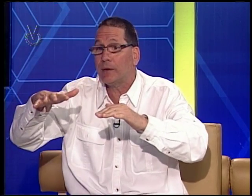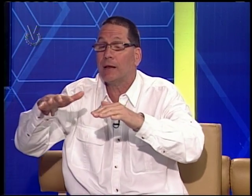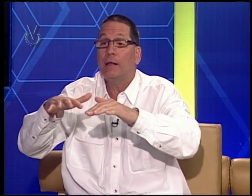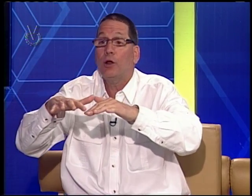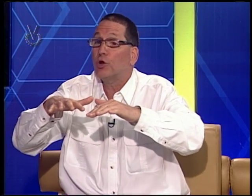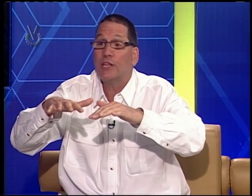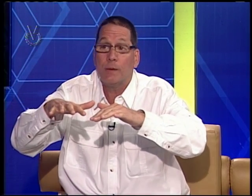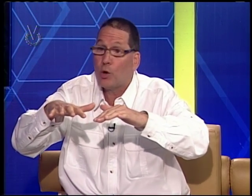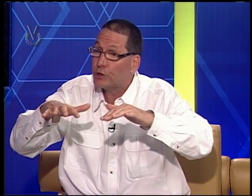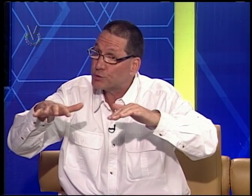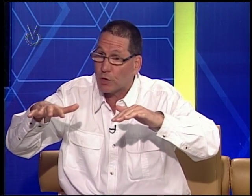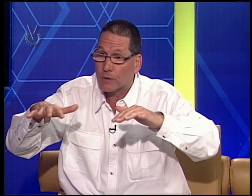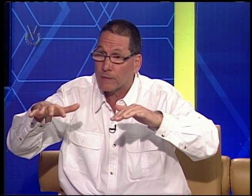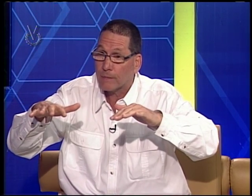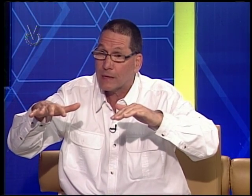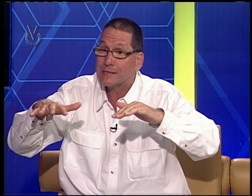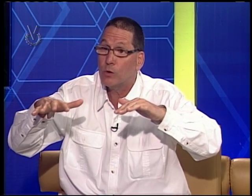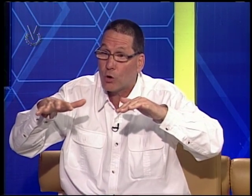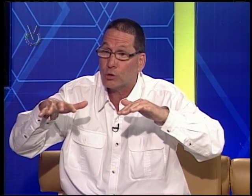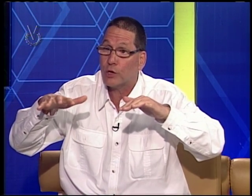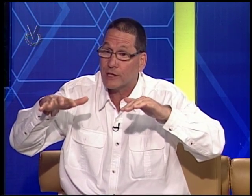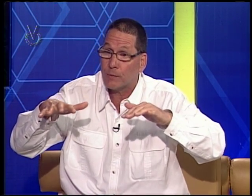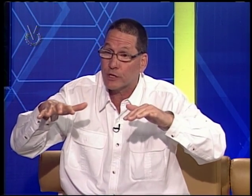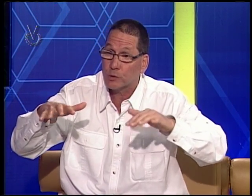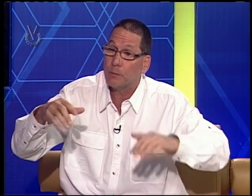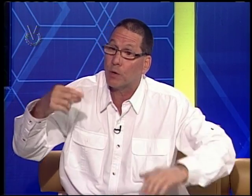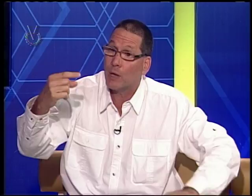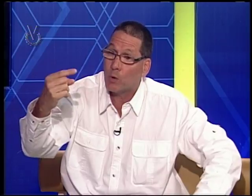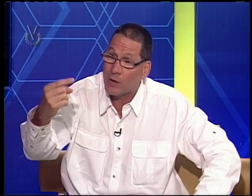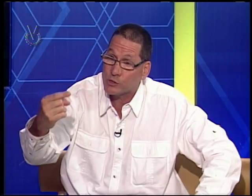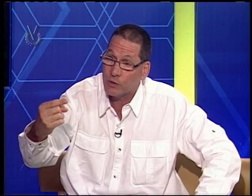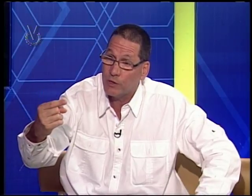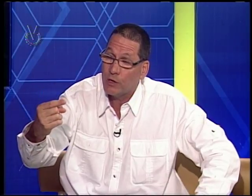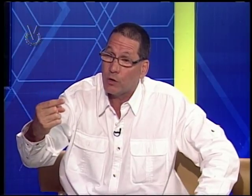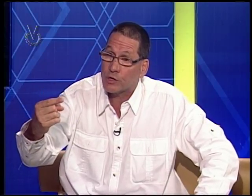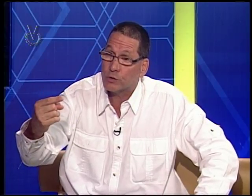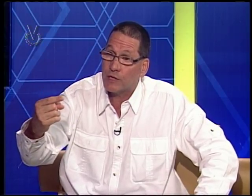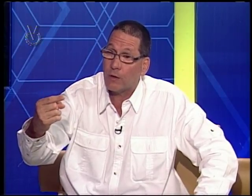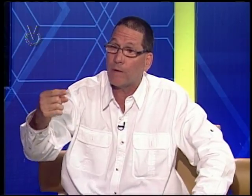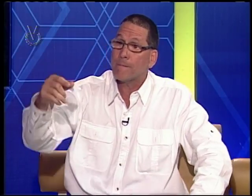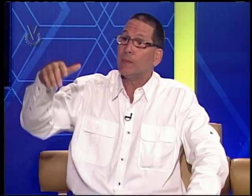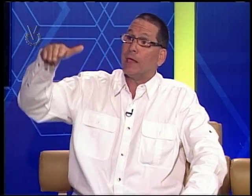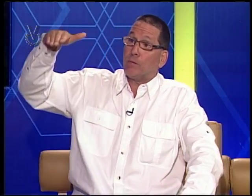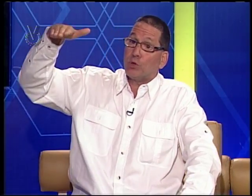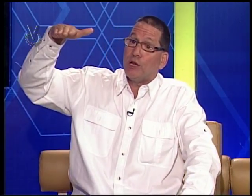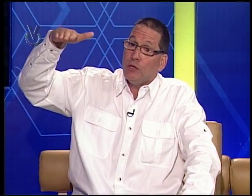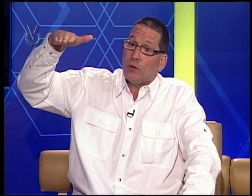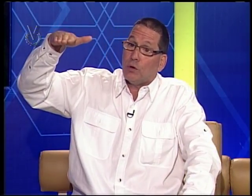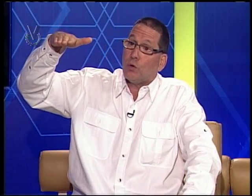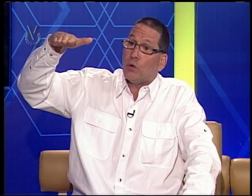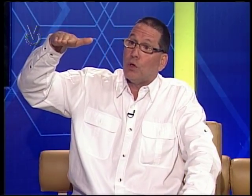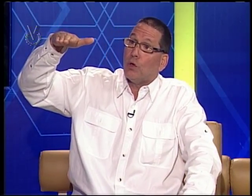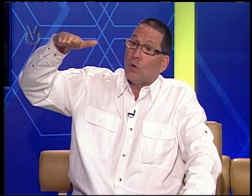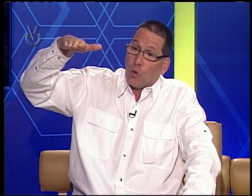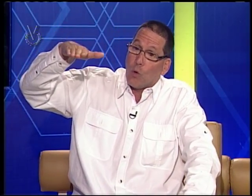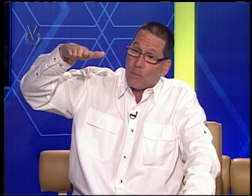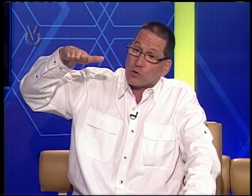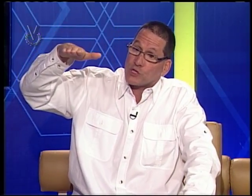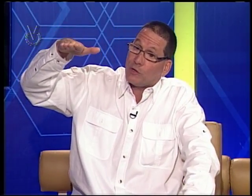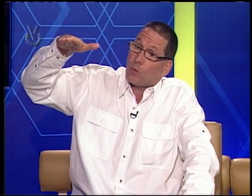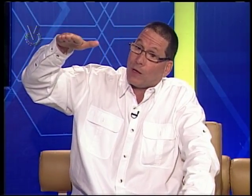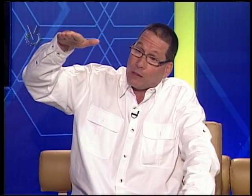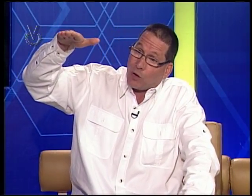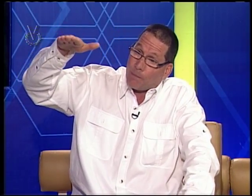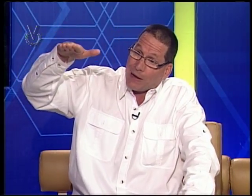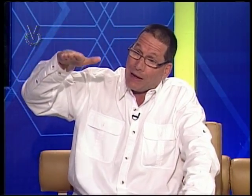del dólar criminal. No tenemos otra opción. Ese es un costo que tenemos que asumir, pero veamos cuáles son los resultados. Hemos tenido un